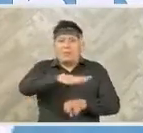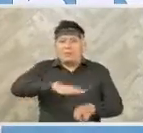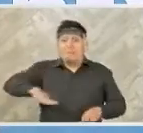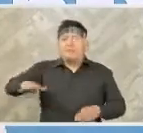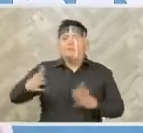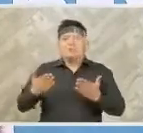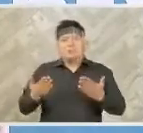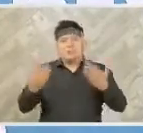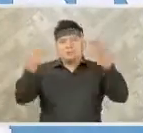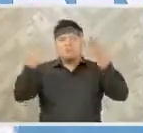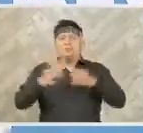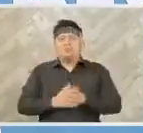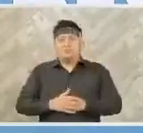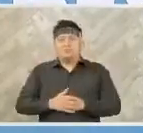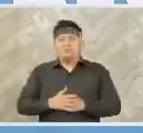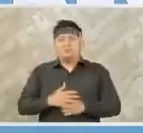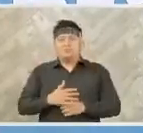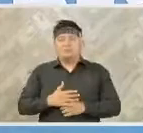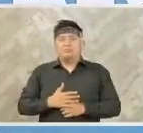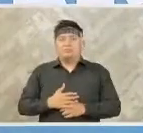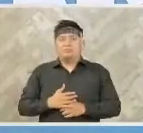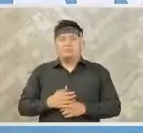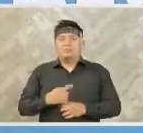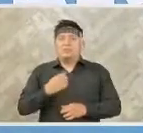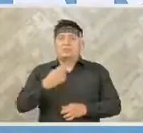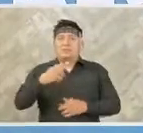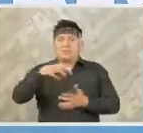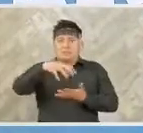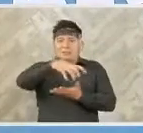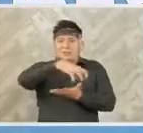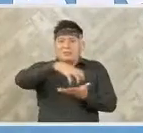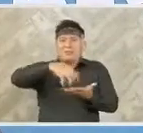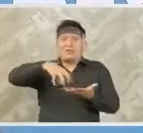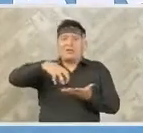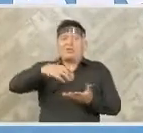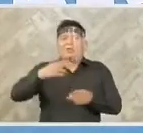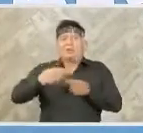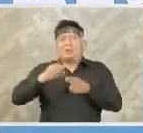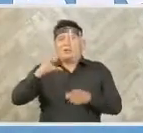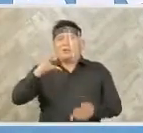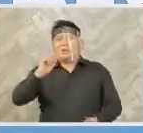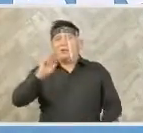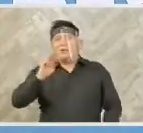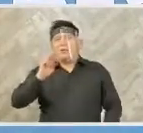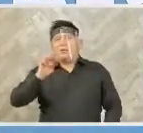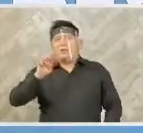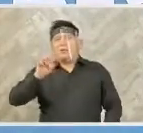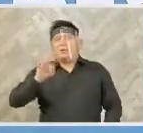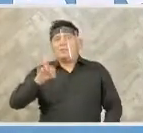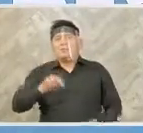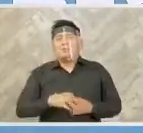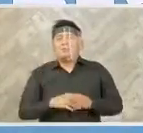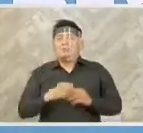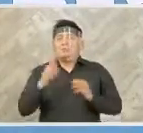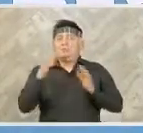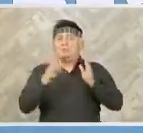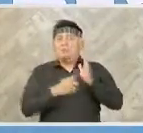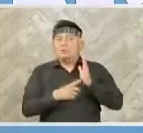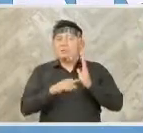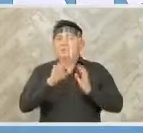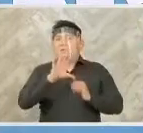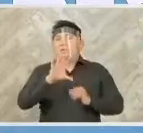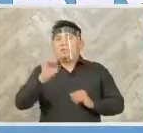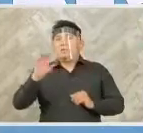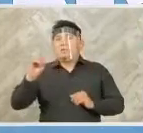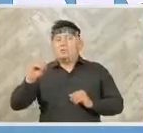para que nos acerquemos a lo que hablé en Santander, en el Carmen del Chucurí, sacan 1.500 kilos. Ojalá podamos acercarnos a través de este programa que